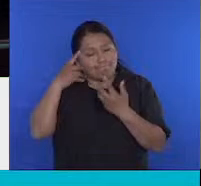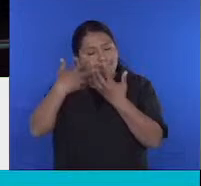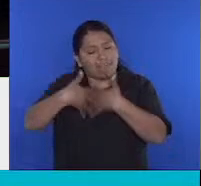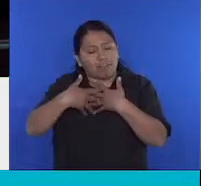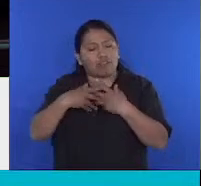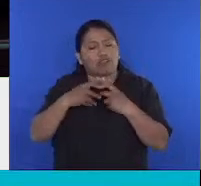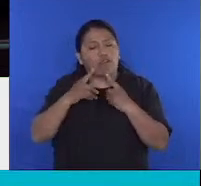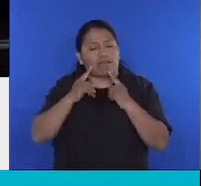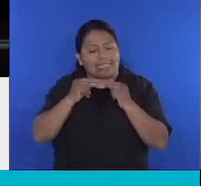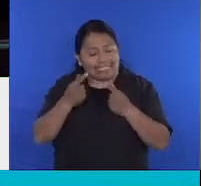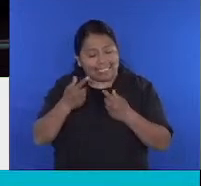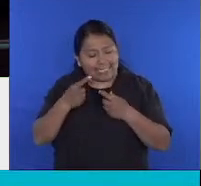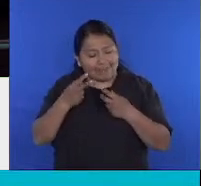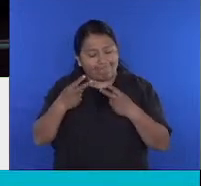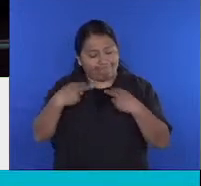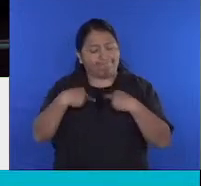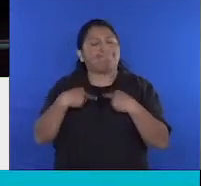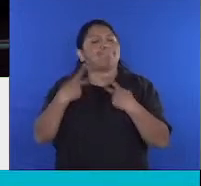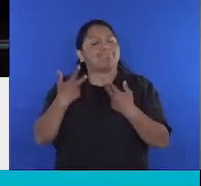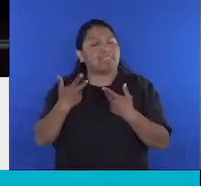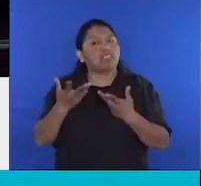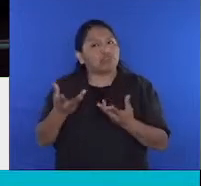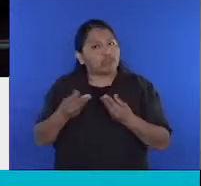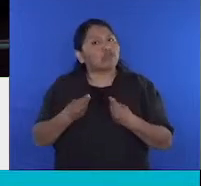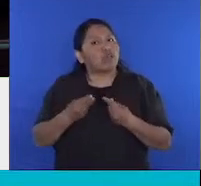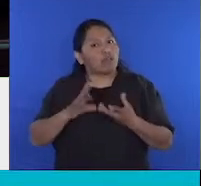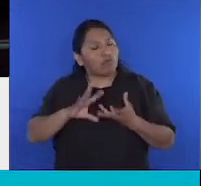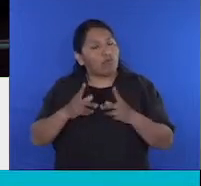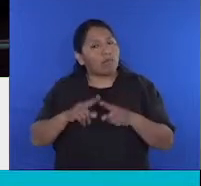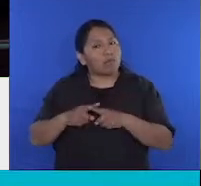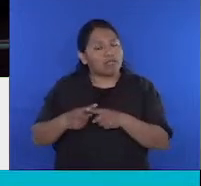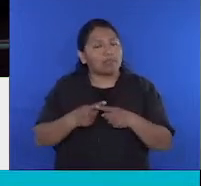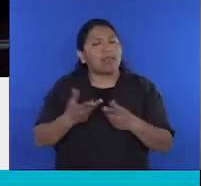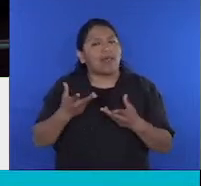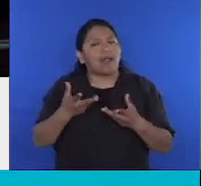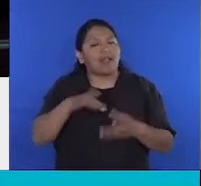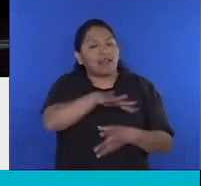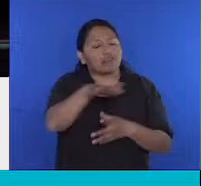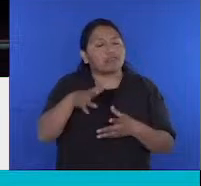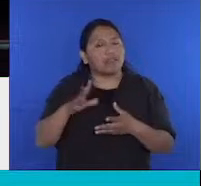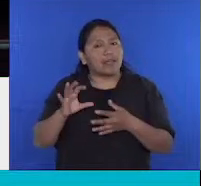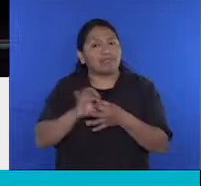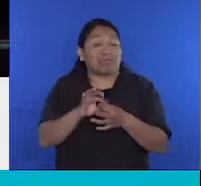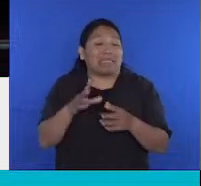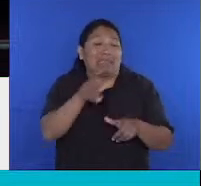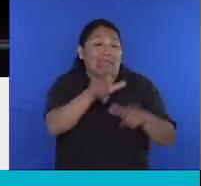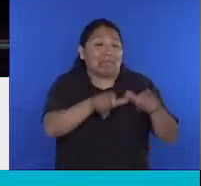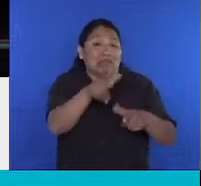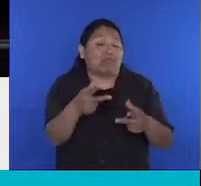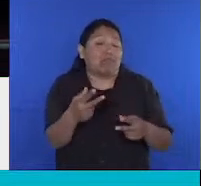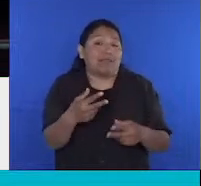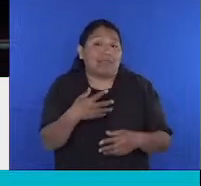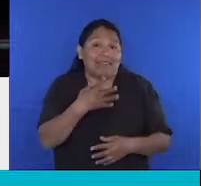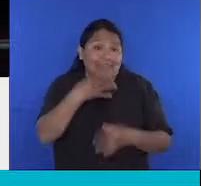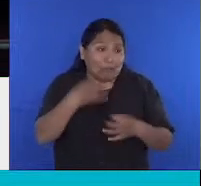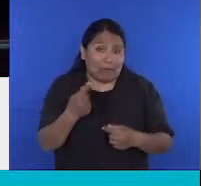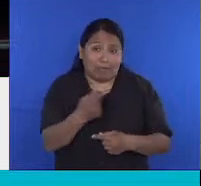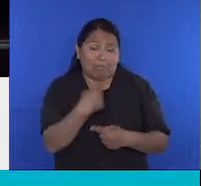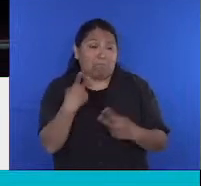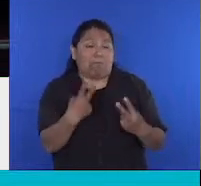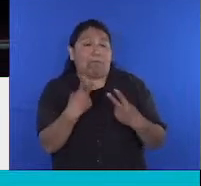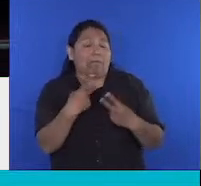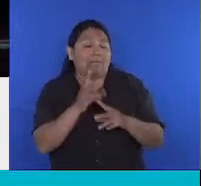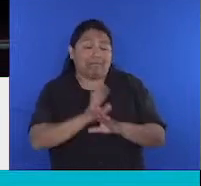como dirigencia política a reconciliarnos con la sociedad, que ya no nos cree más y por eso aparecen fenómenos como los que aparecen con